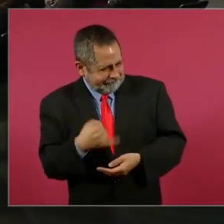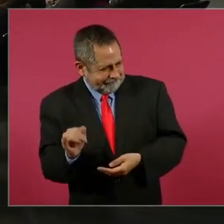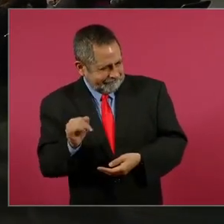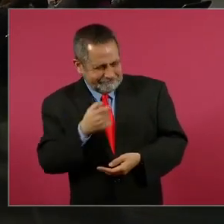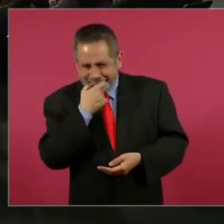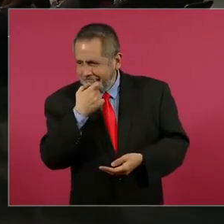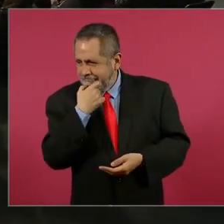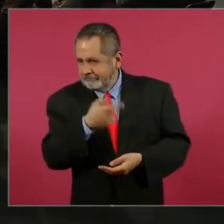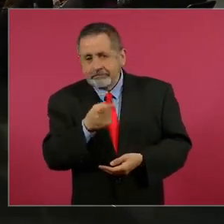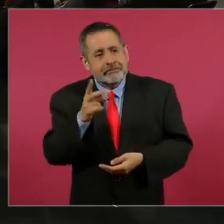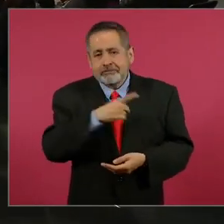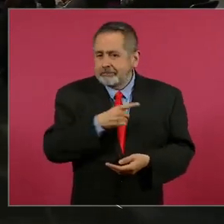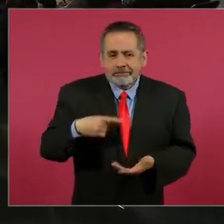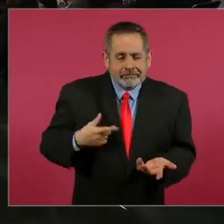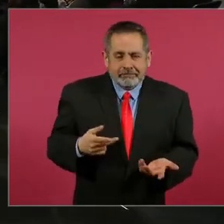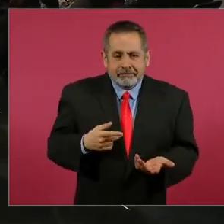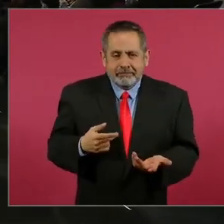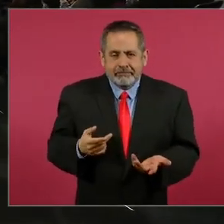evitar